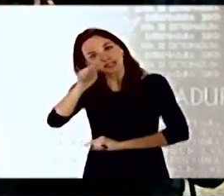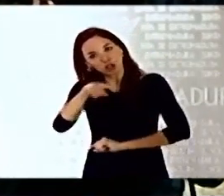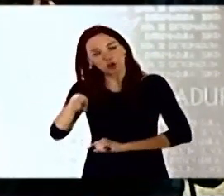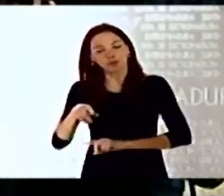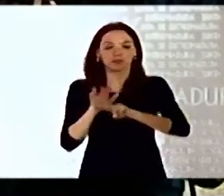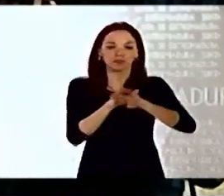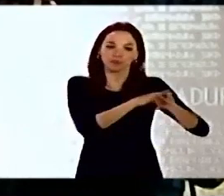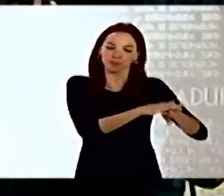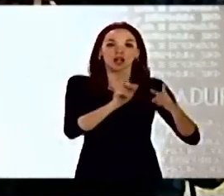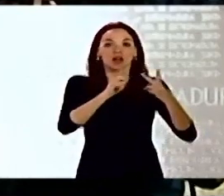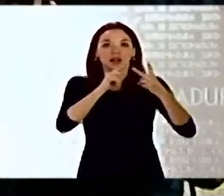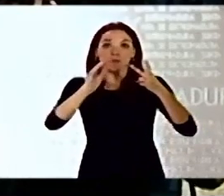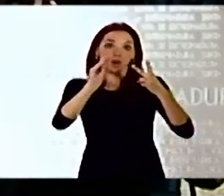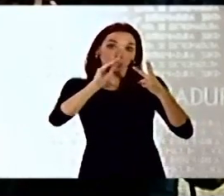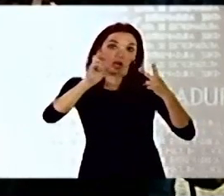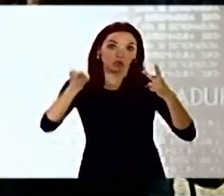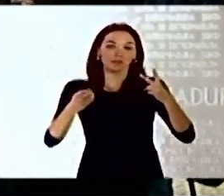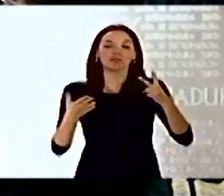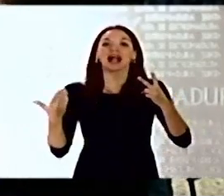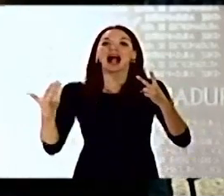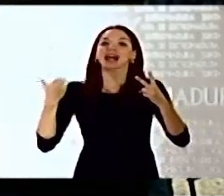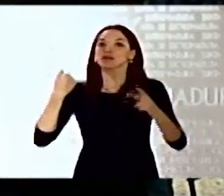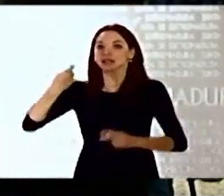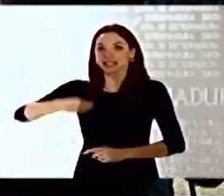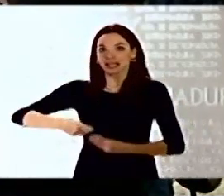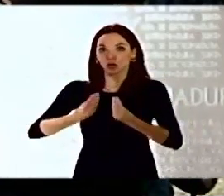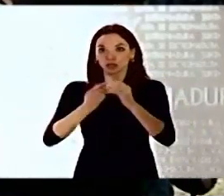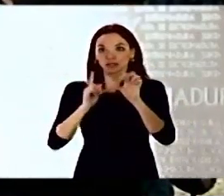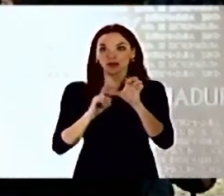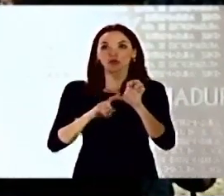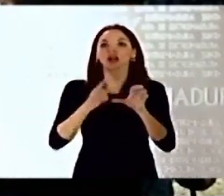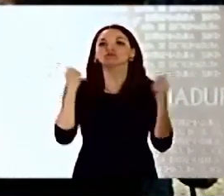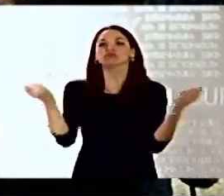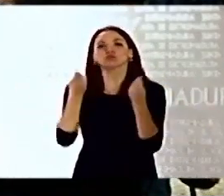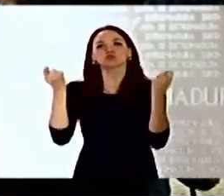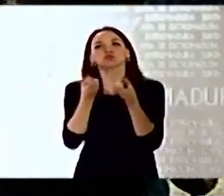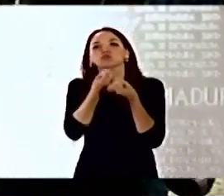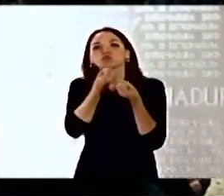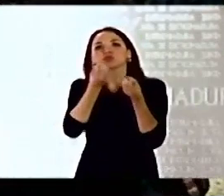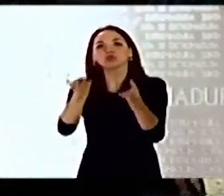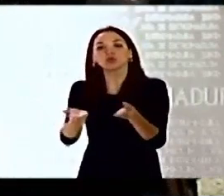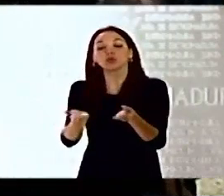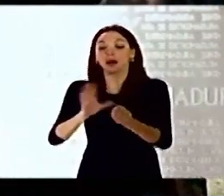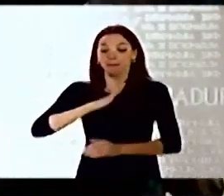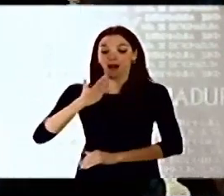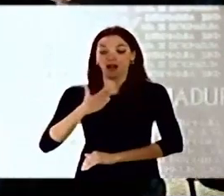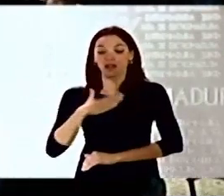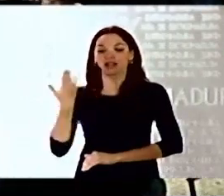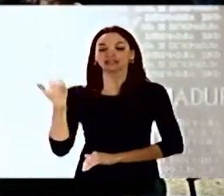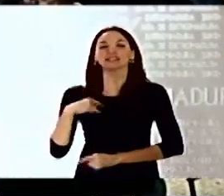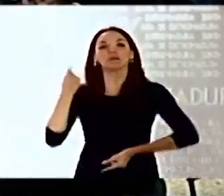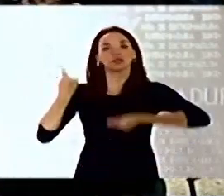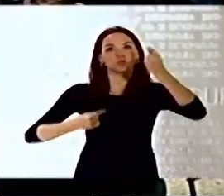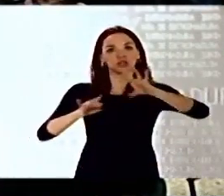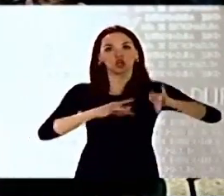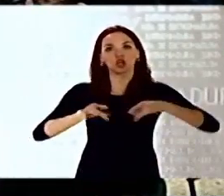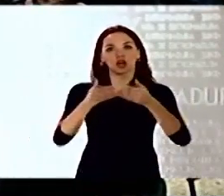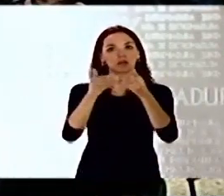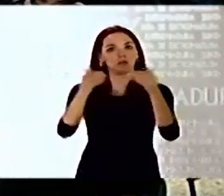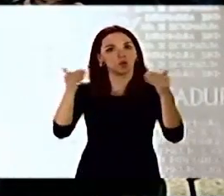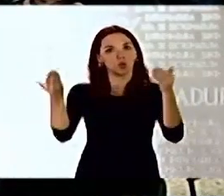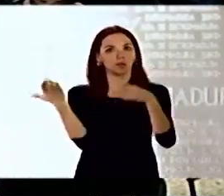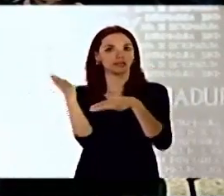gol. Ayer el presidente de la Junta anunciaba que mañana iba a presentar al PSOE los presupuestos regionales.